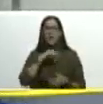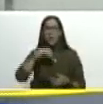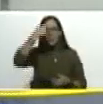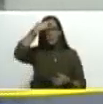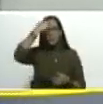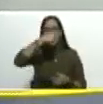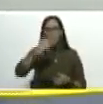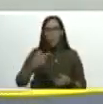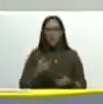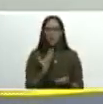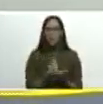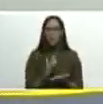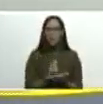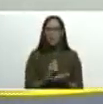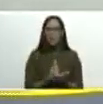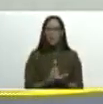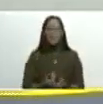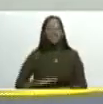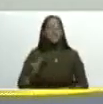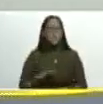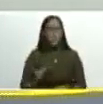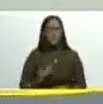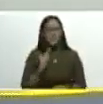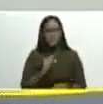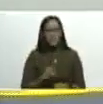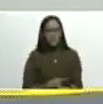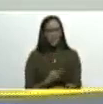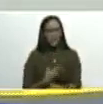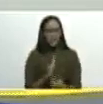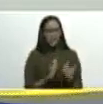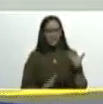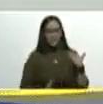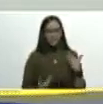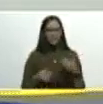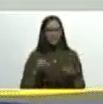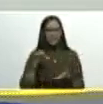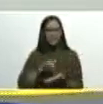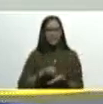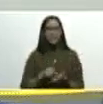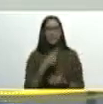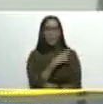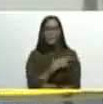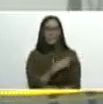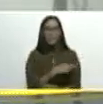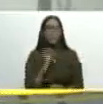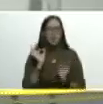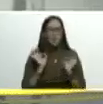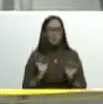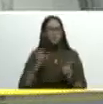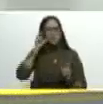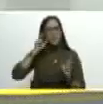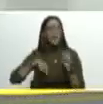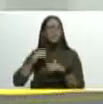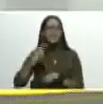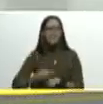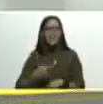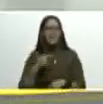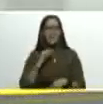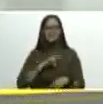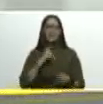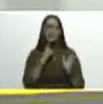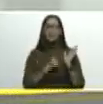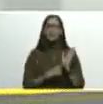pueblo monaguense. Importante decirle, hermano presidente, que aquí en este centro hospitalario, que por cierto, el día de mañana está